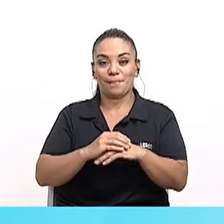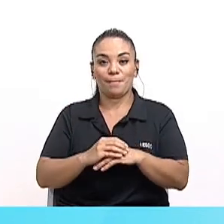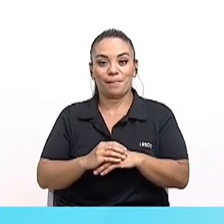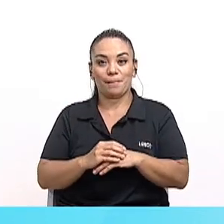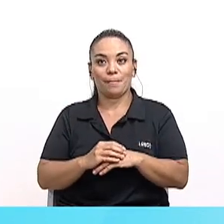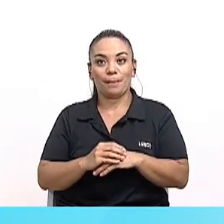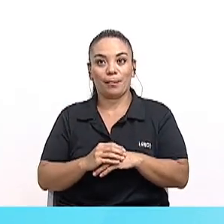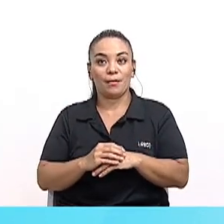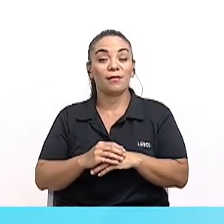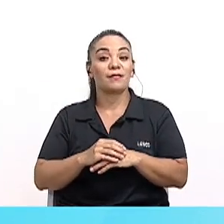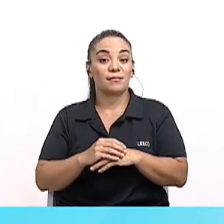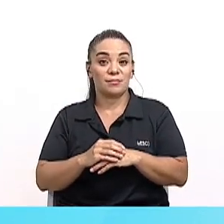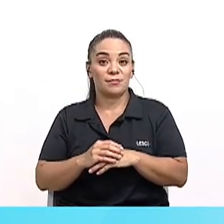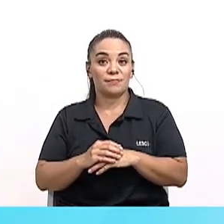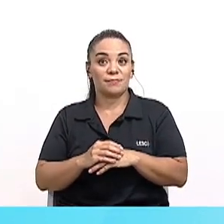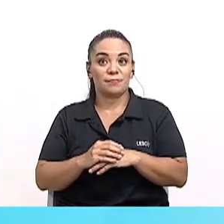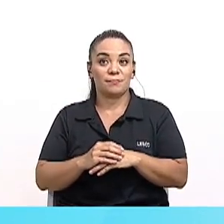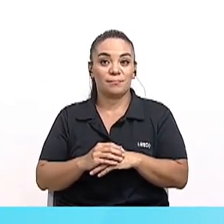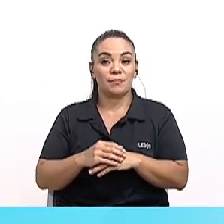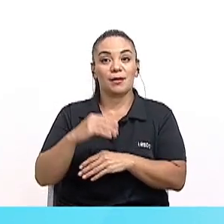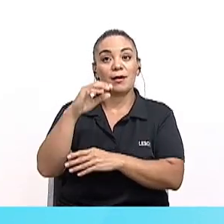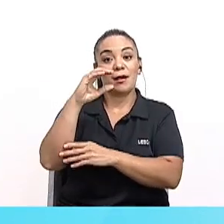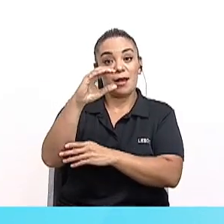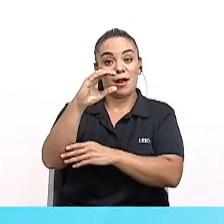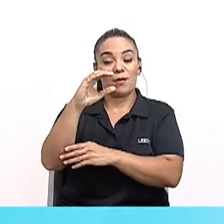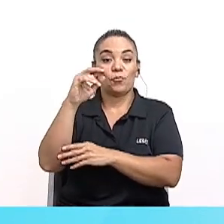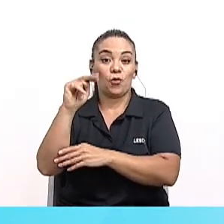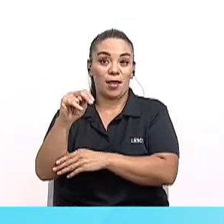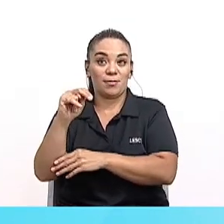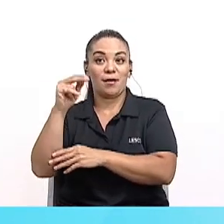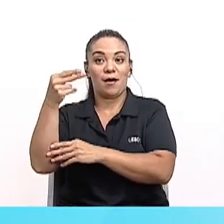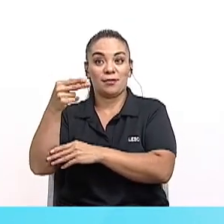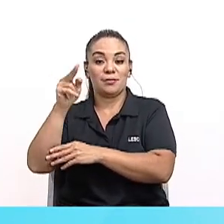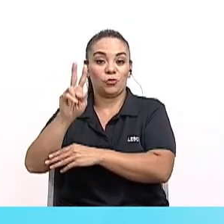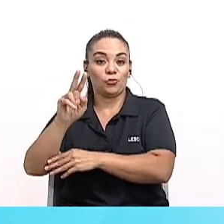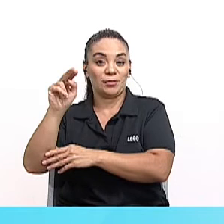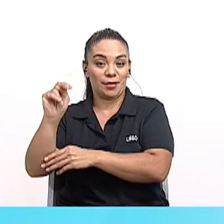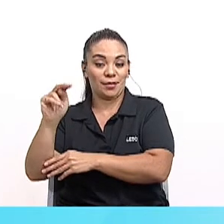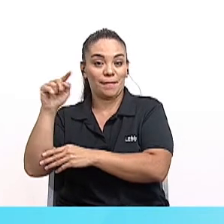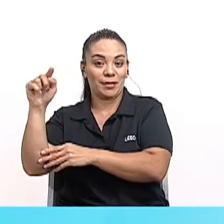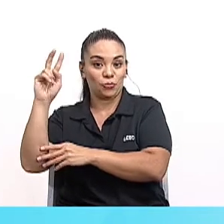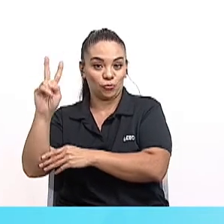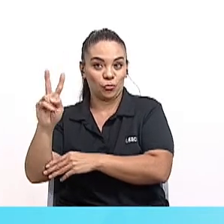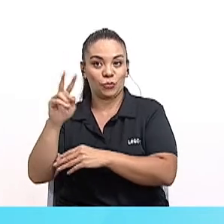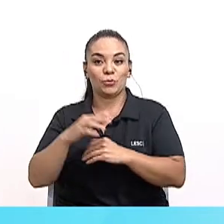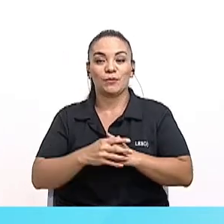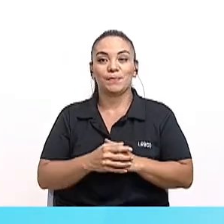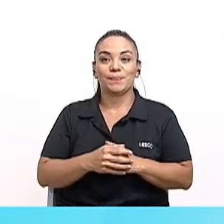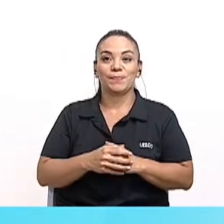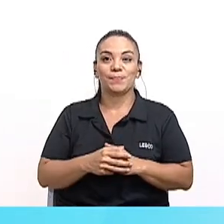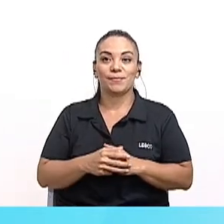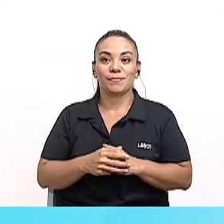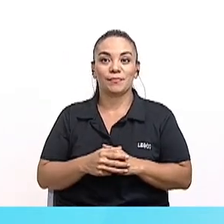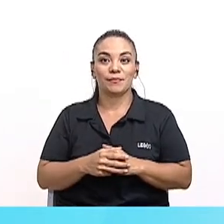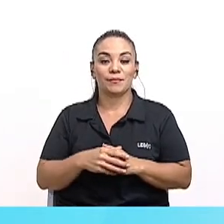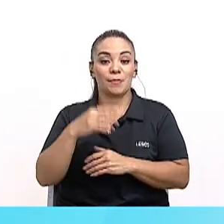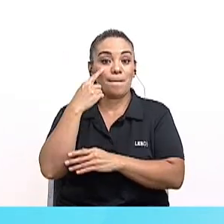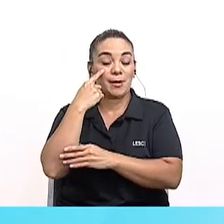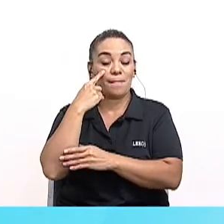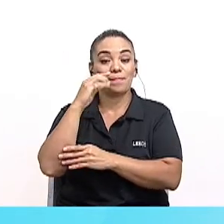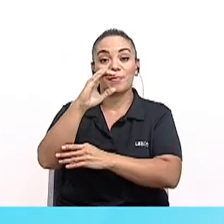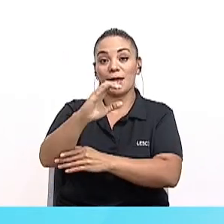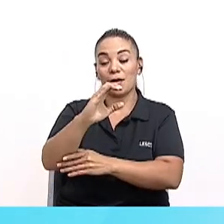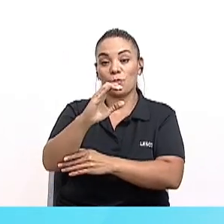la cantidad de carbonos, en hidrógeno es el doble menos 2, y el ejemplo lo voy a hacer con 2 átomos de carbono. Entonces, en carbono